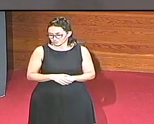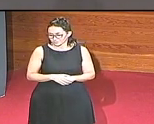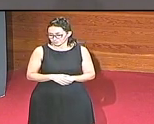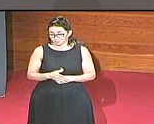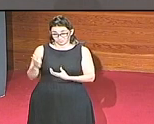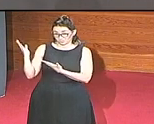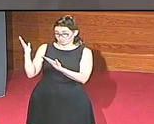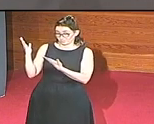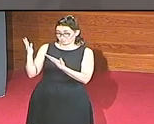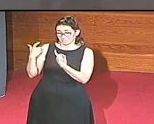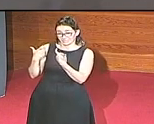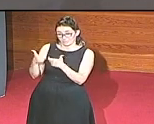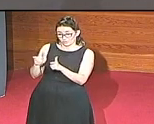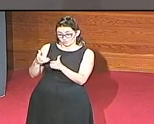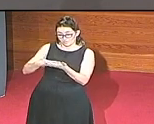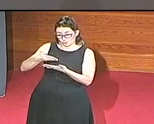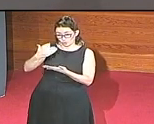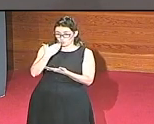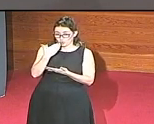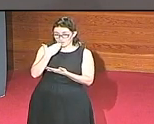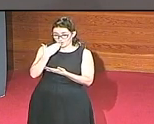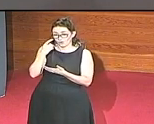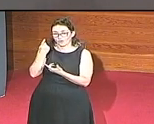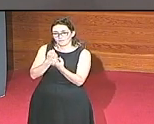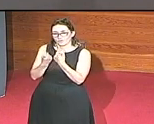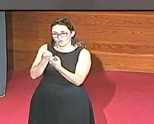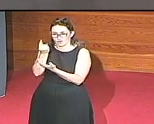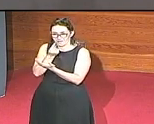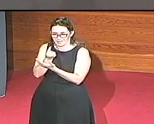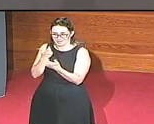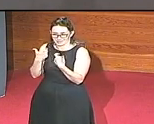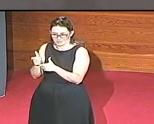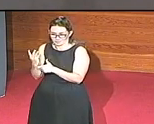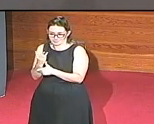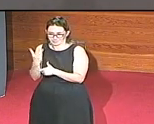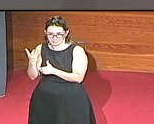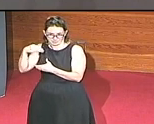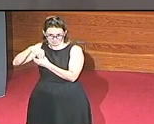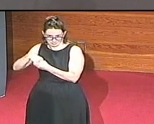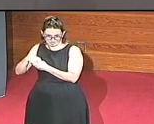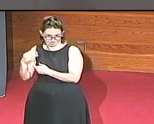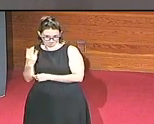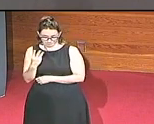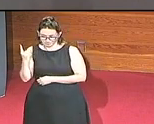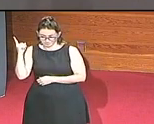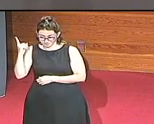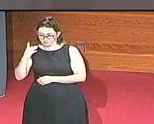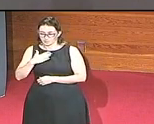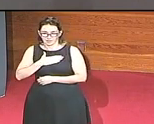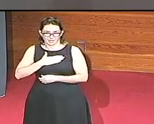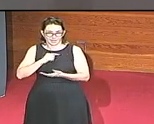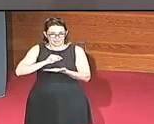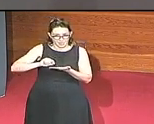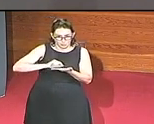esta es la sección de infografía del periódico 'somos isabel toledo gonzalo de las heras y yo y esta es la reacción de bilbao